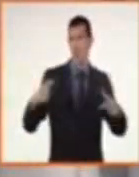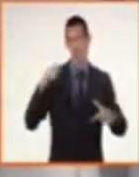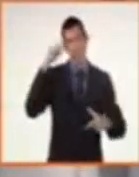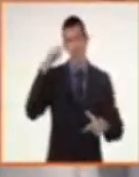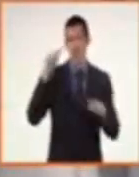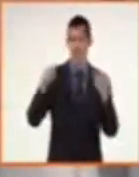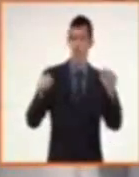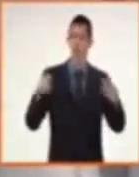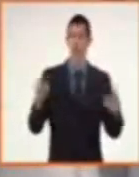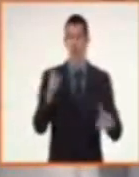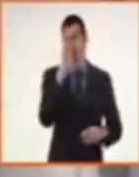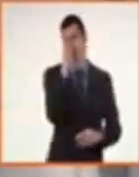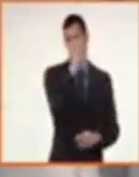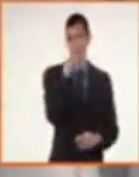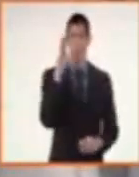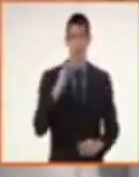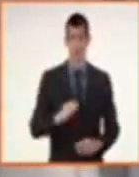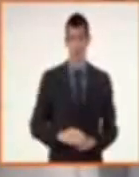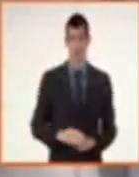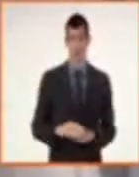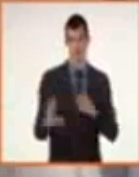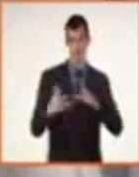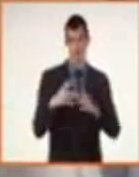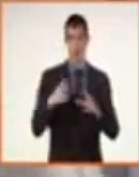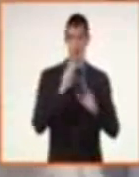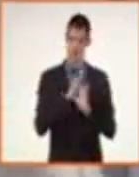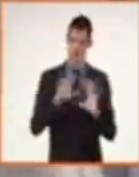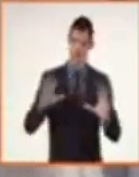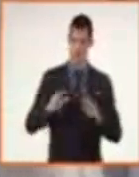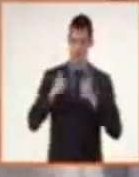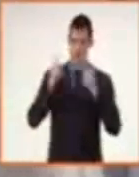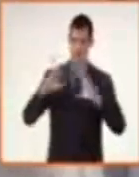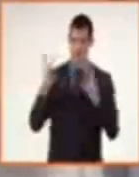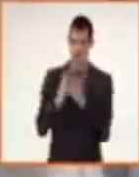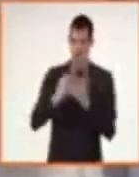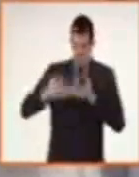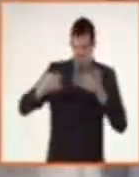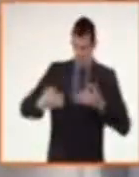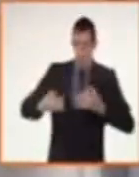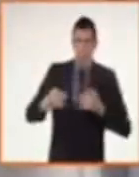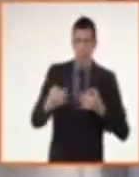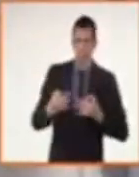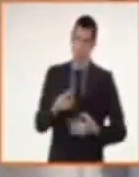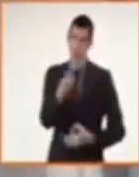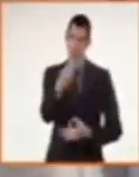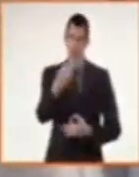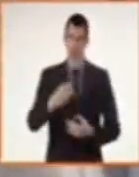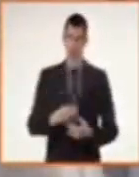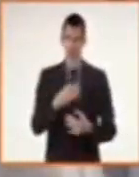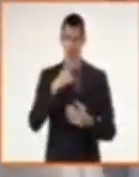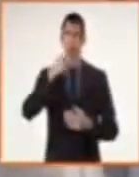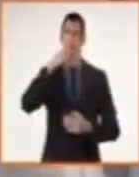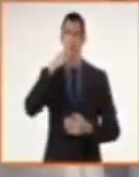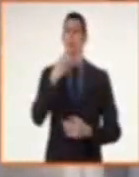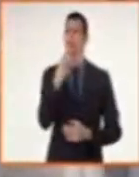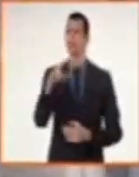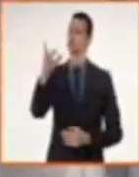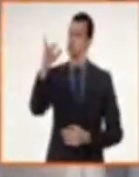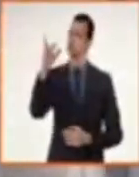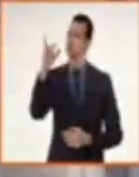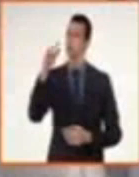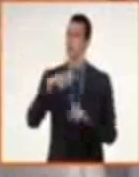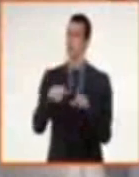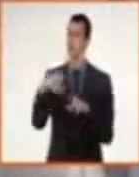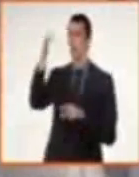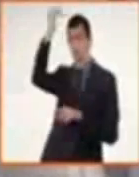son los norteamericanos que cuestionan, es decir, el famoso memorándum de Lester Mallory,